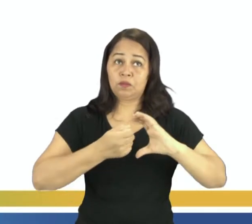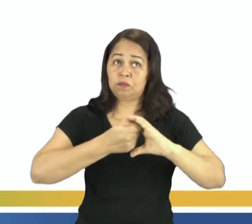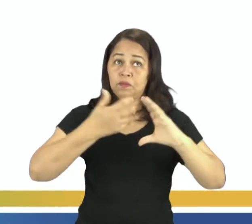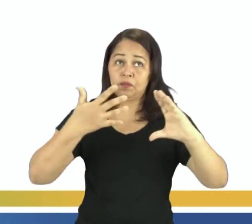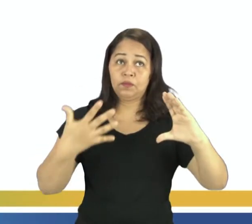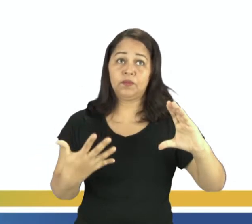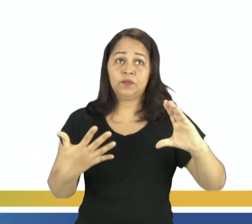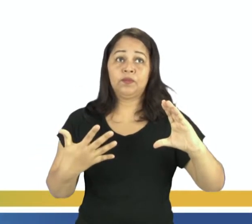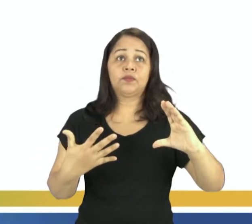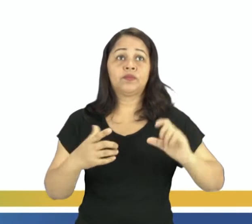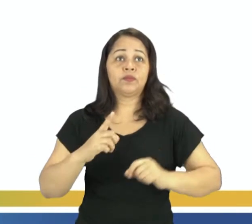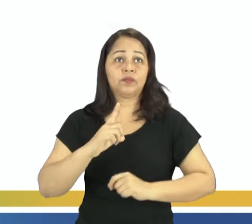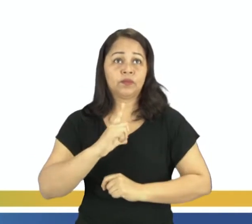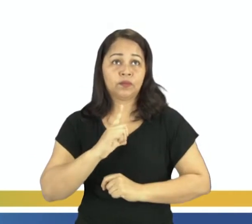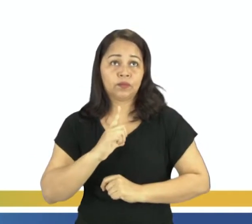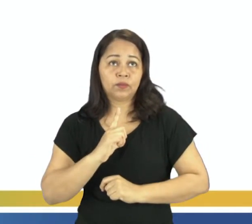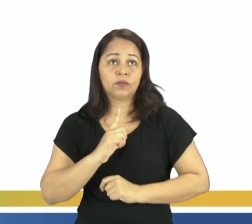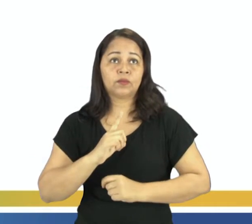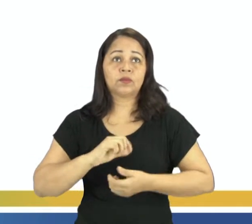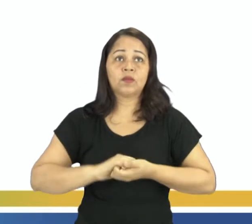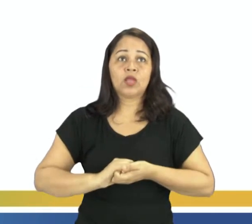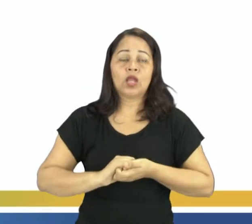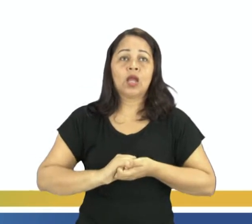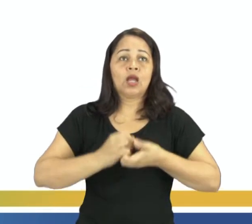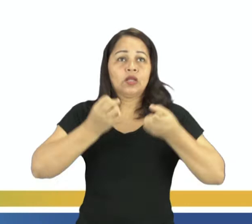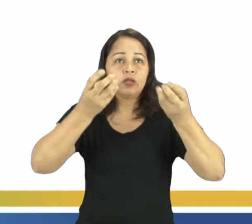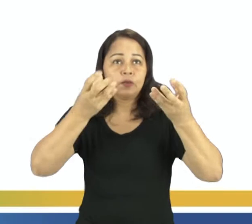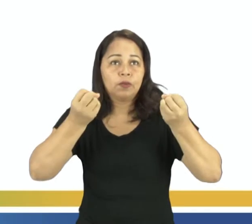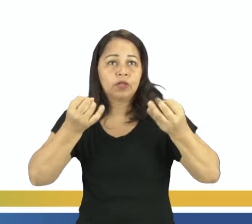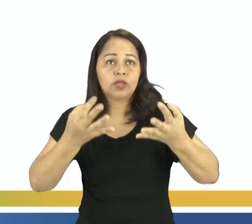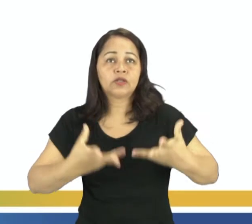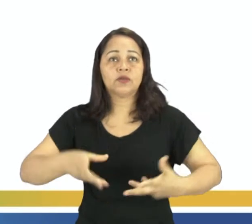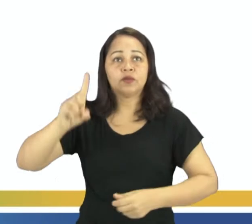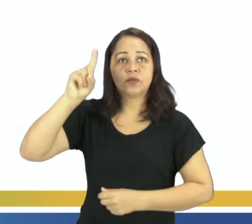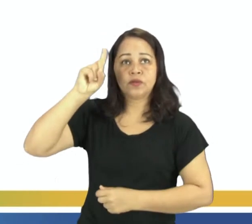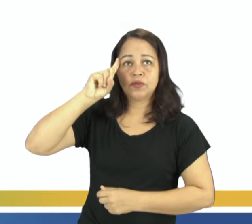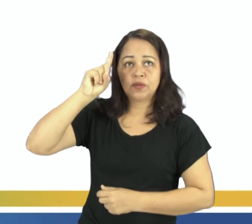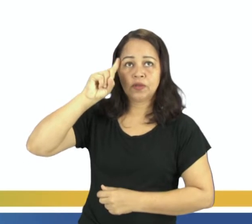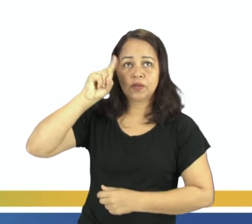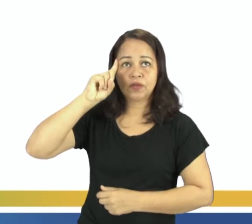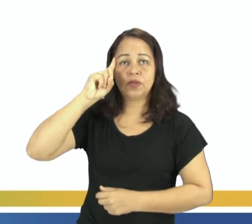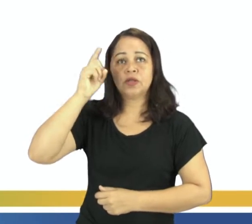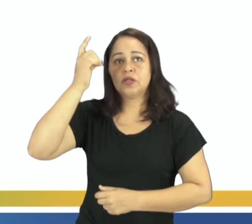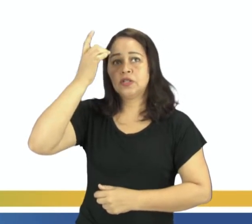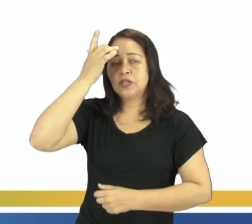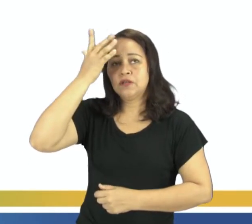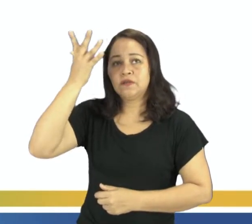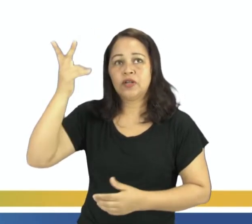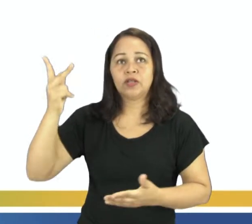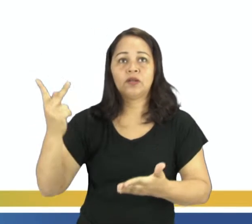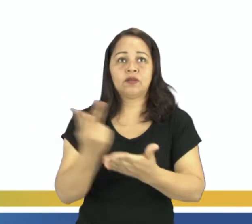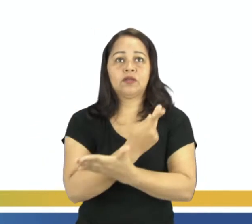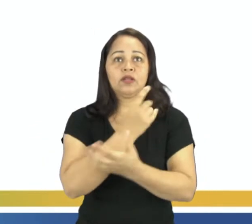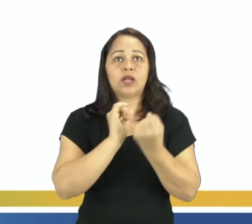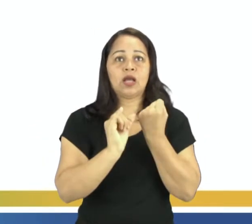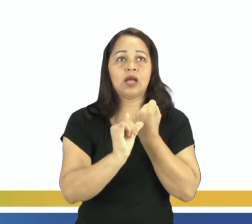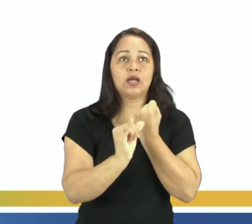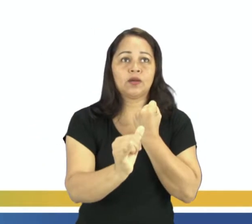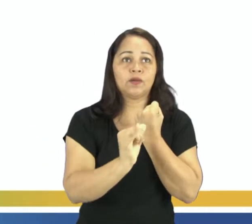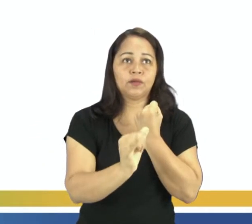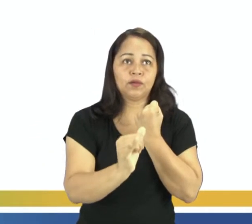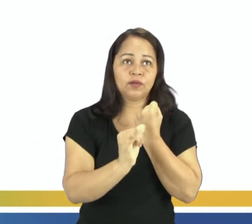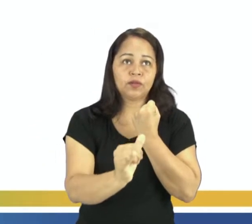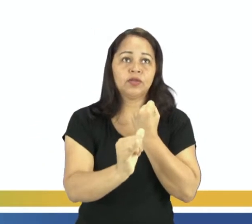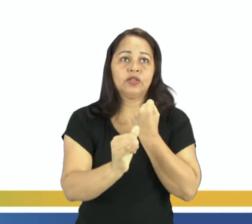crónica? Dado que ocupa de cuestiones cotidianas y fácticas, la crónica es